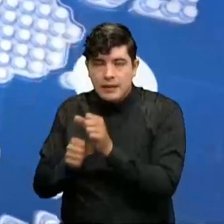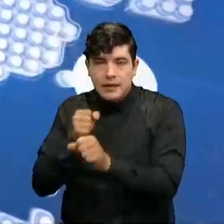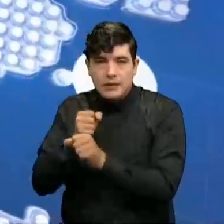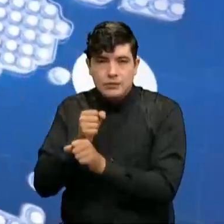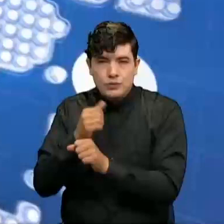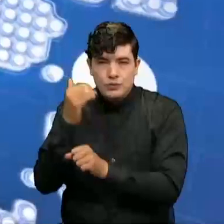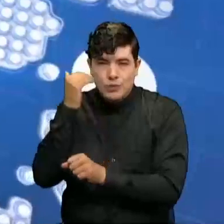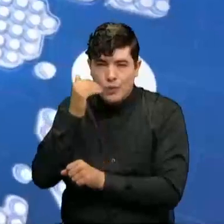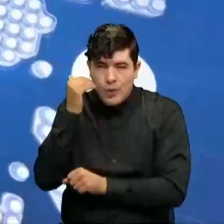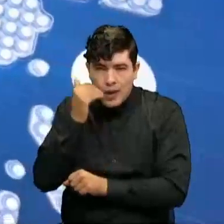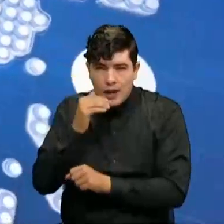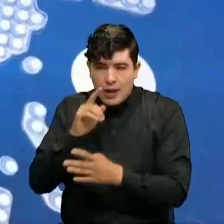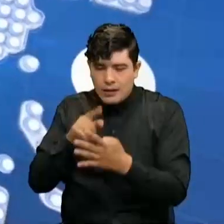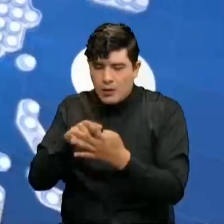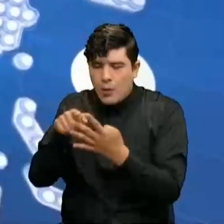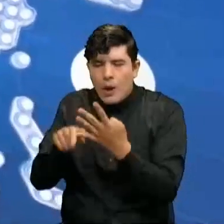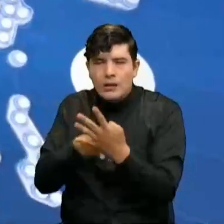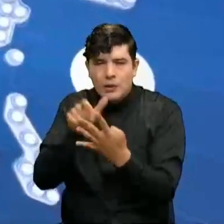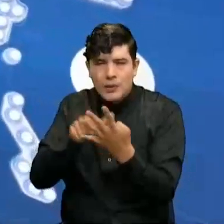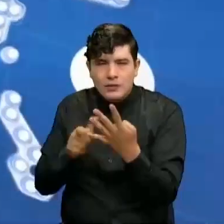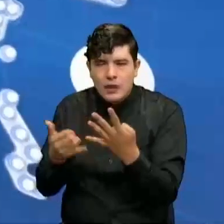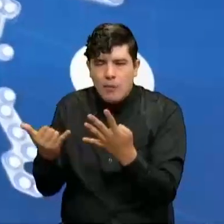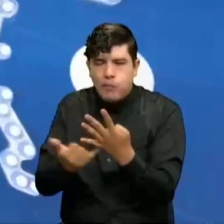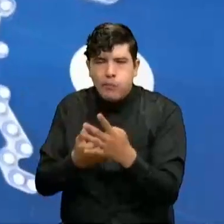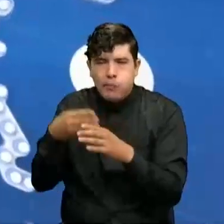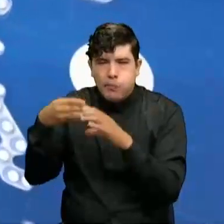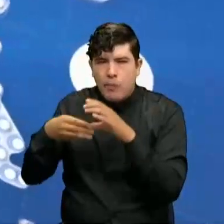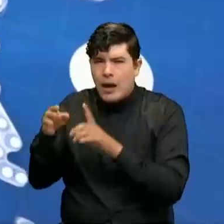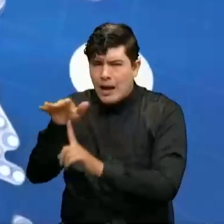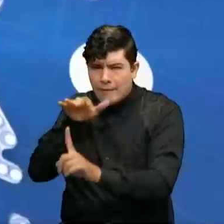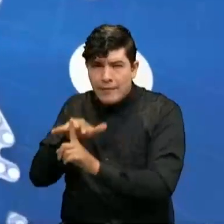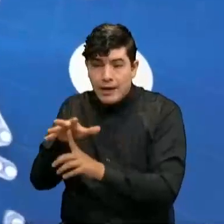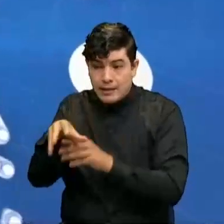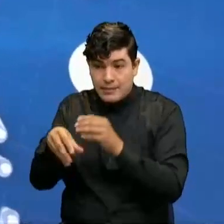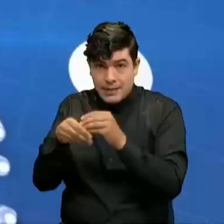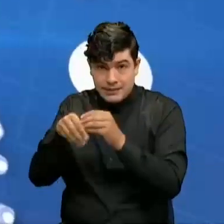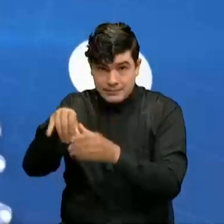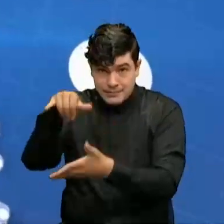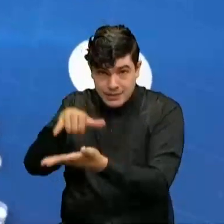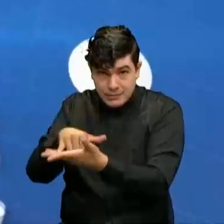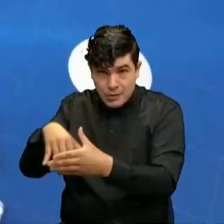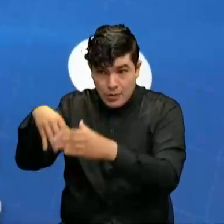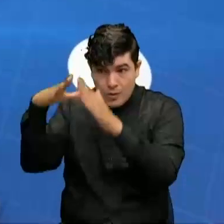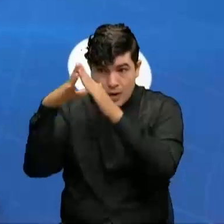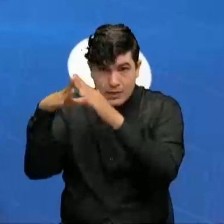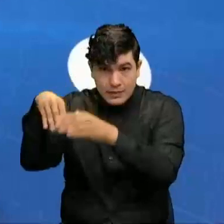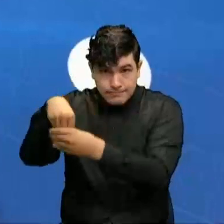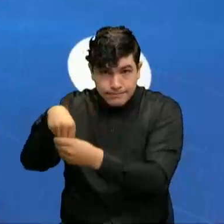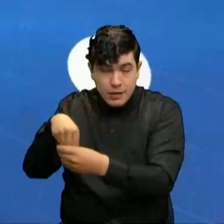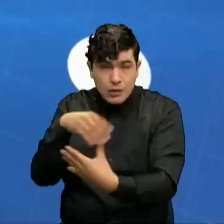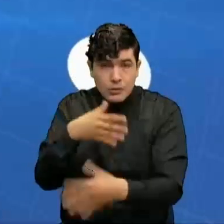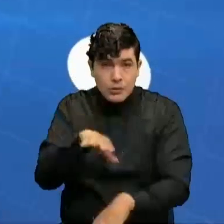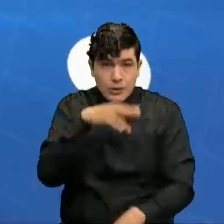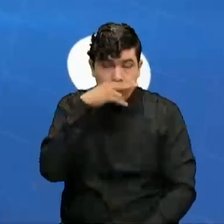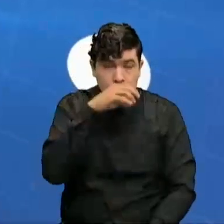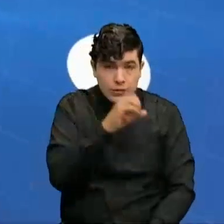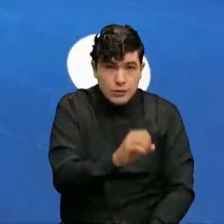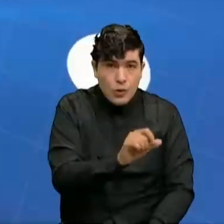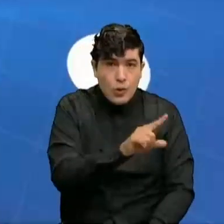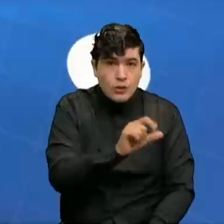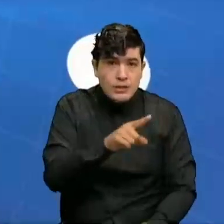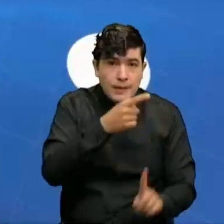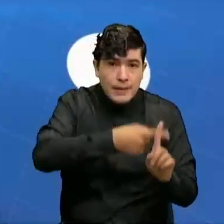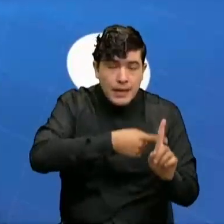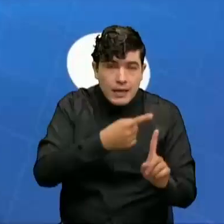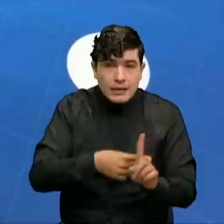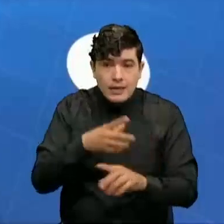95 y un adulto mayor de 45 años. Además, en esa misma vivienda hay tres niños, uno de 11 meses, otros dos más de 4